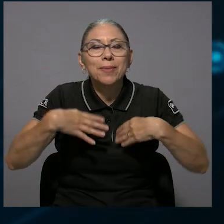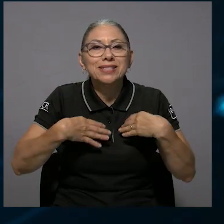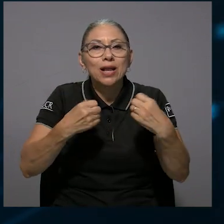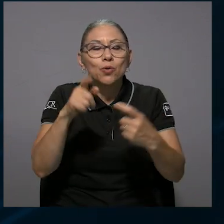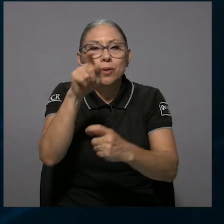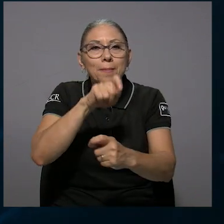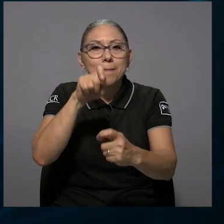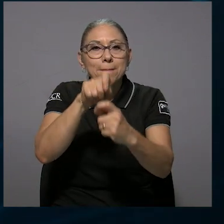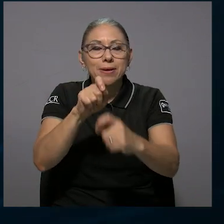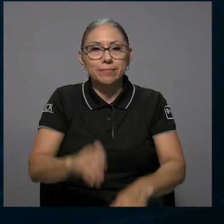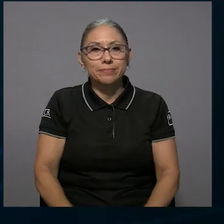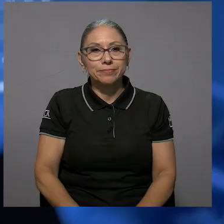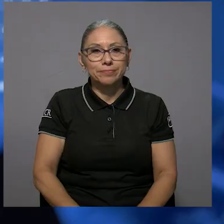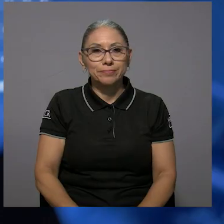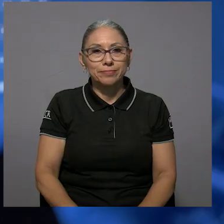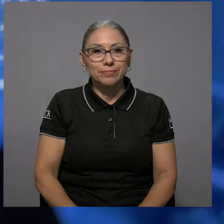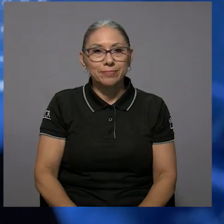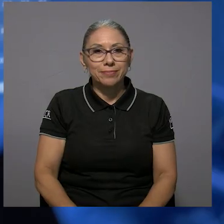determinado.